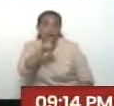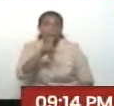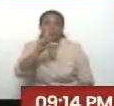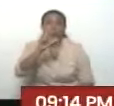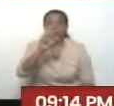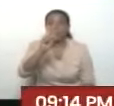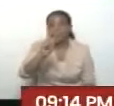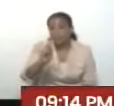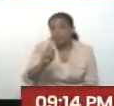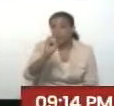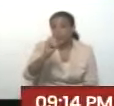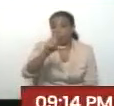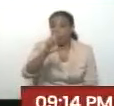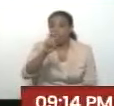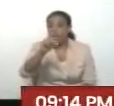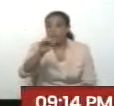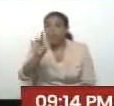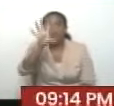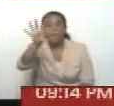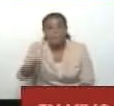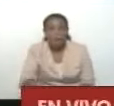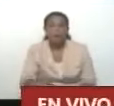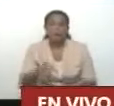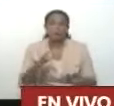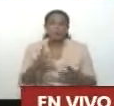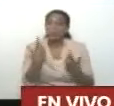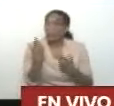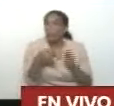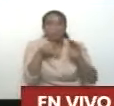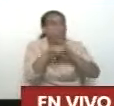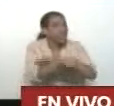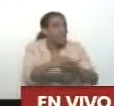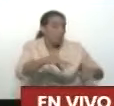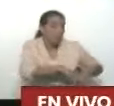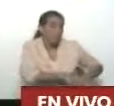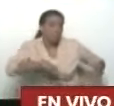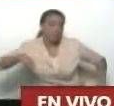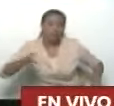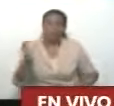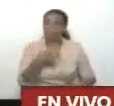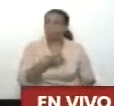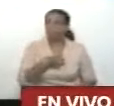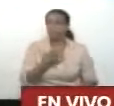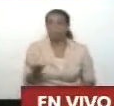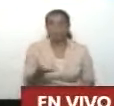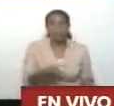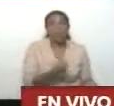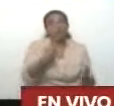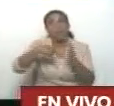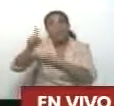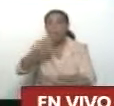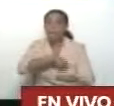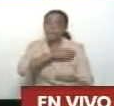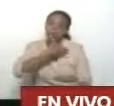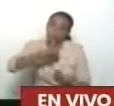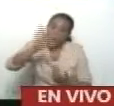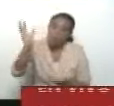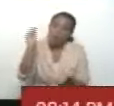al principio de hacer el espectáculo, y bueno, y no pudimos entrar con las espadas, la tuvimos que devolver a España.